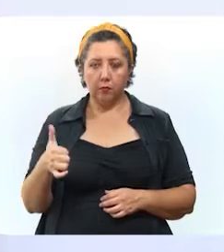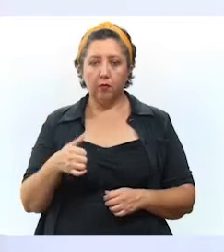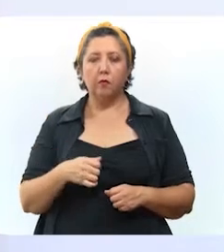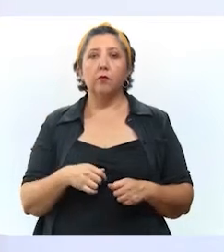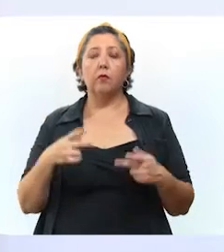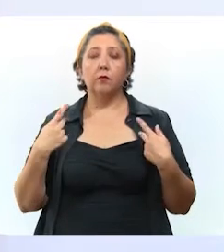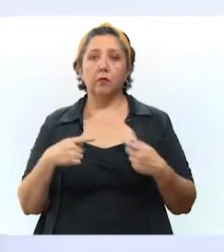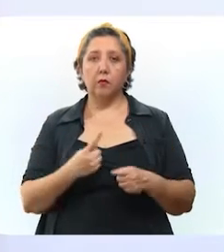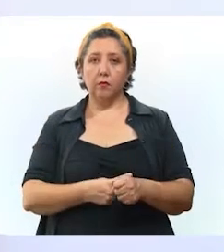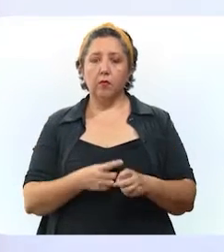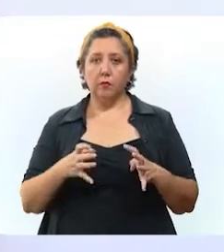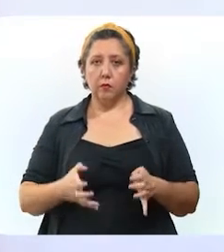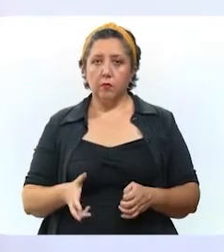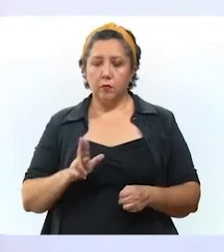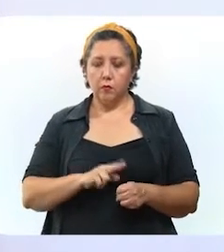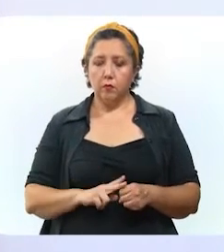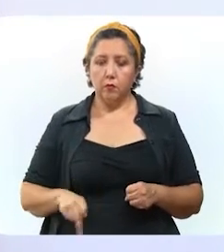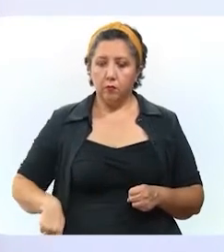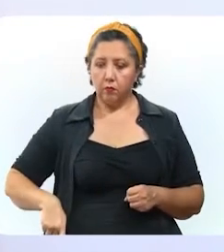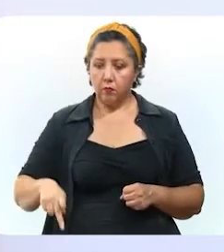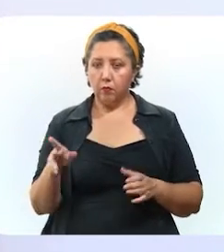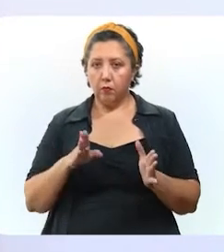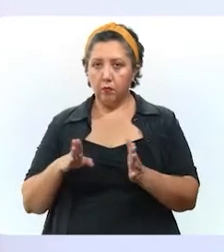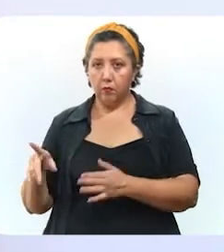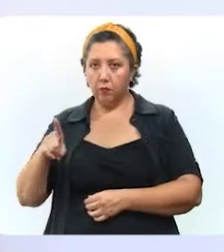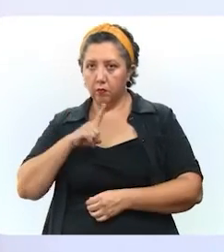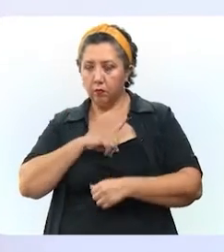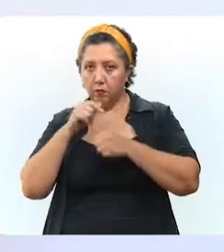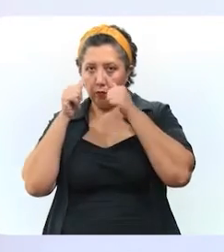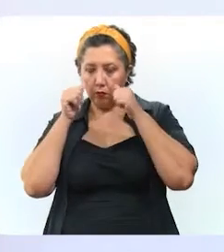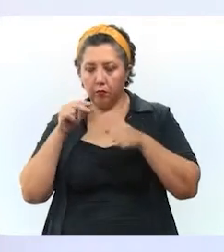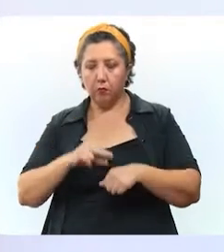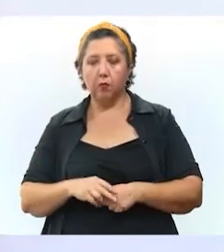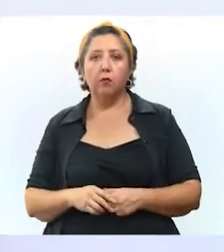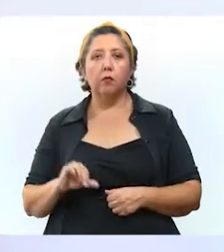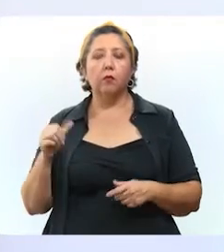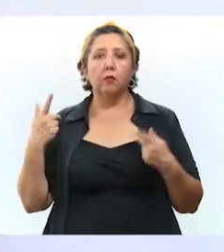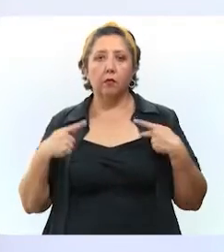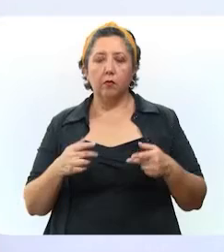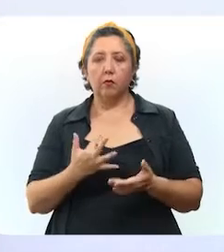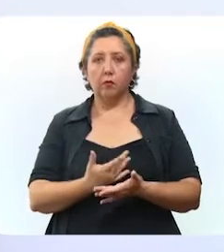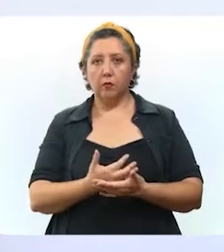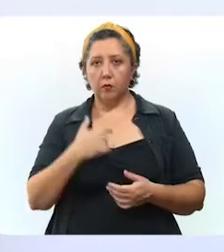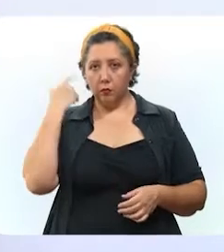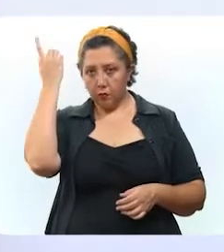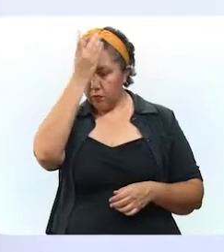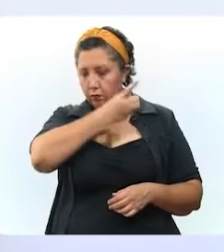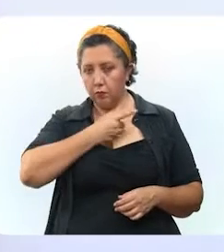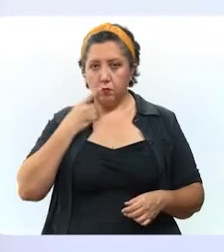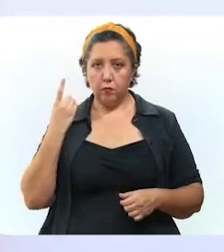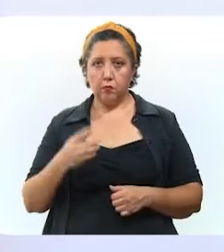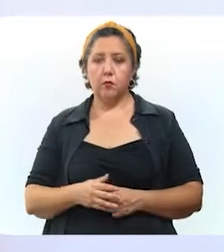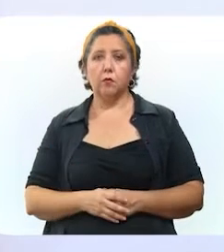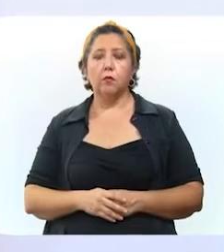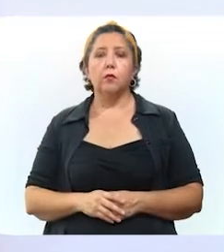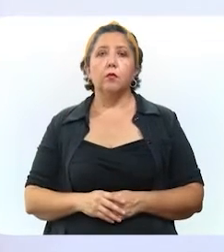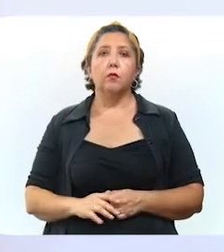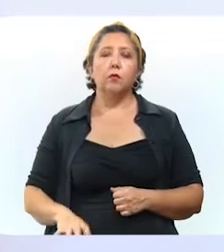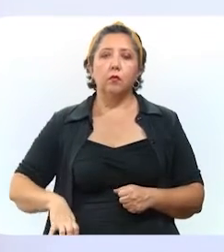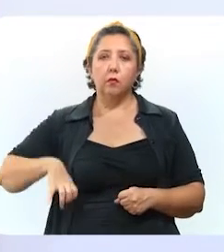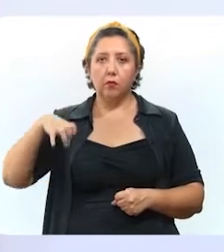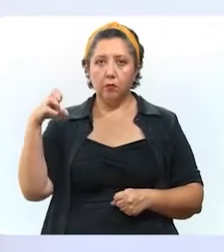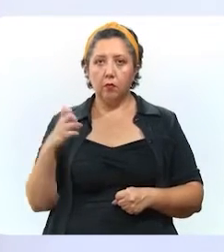de los casos positivos están en hospitales públicos y en aislamiento total. Hay otros pacientes a la espera de diagnóstico.